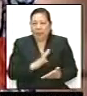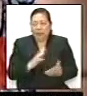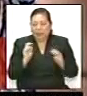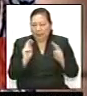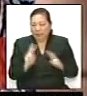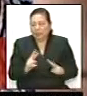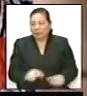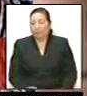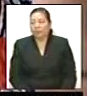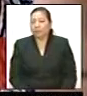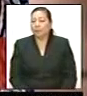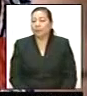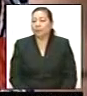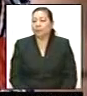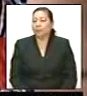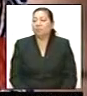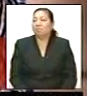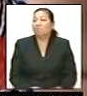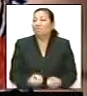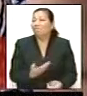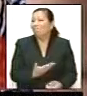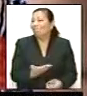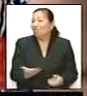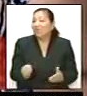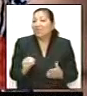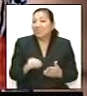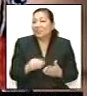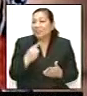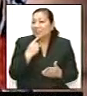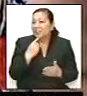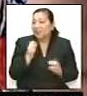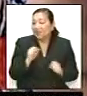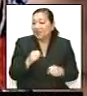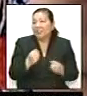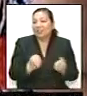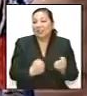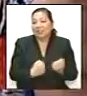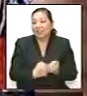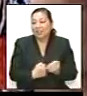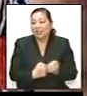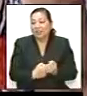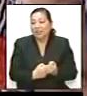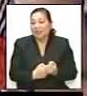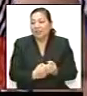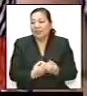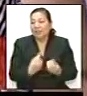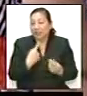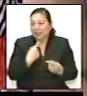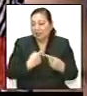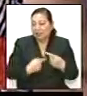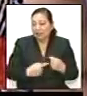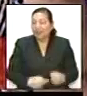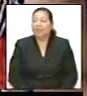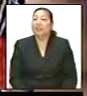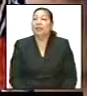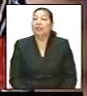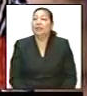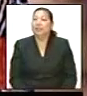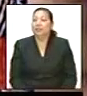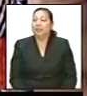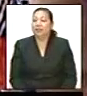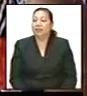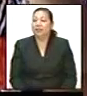observadores muchos de ellos se han ofrecido ya a colaborar en áreas como ha manifestado el parlamentario